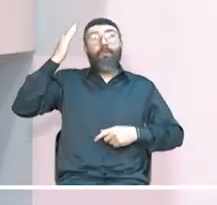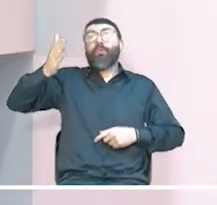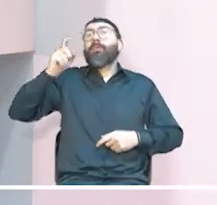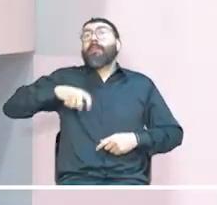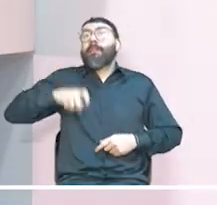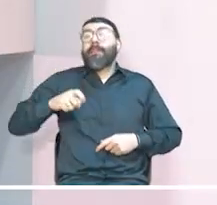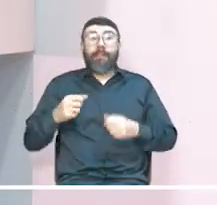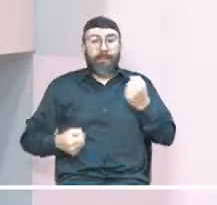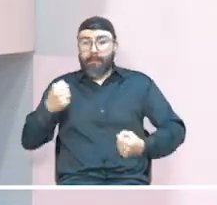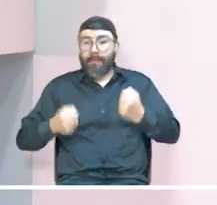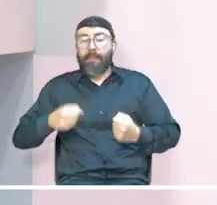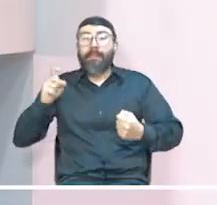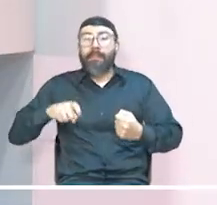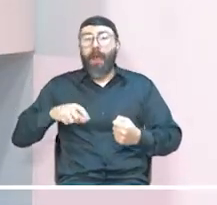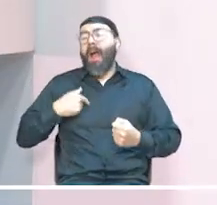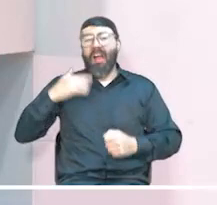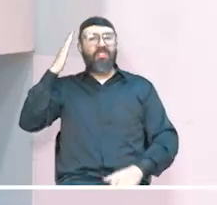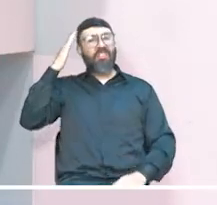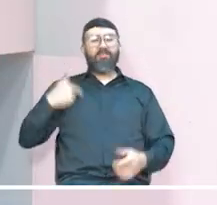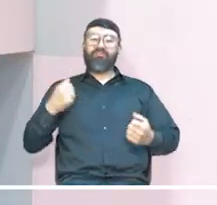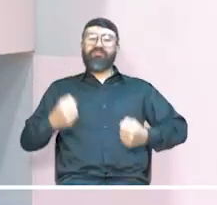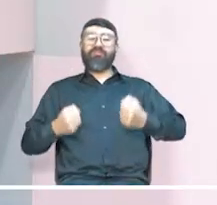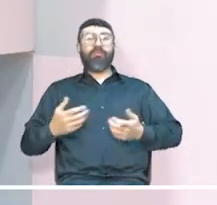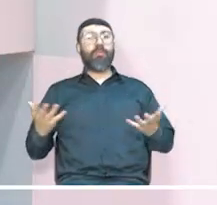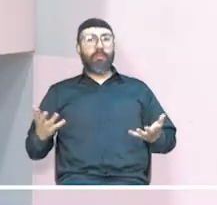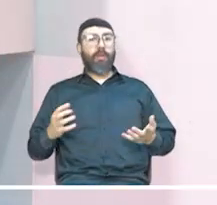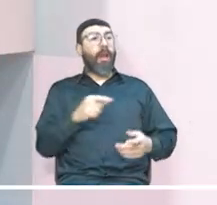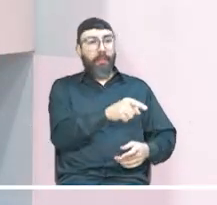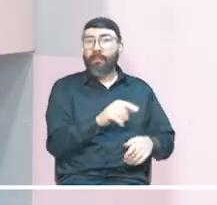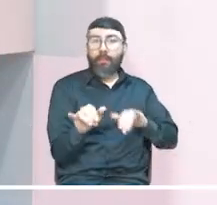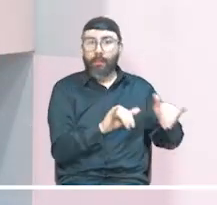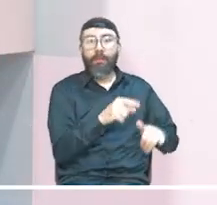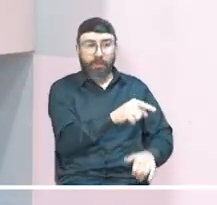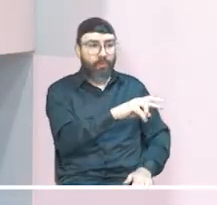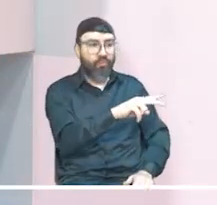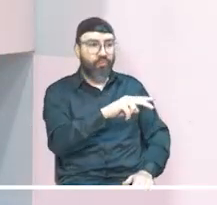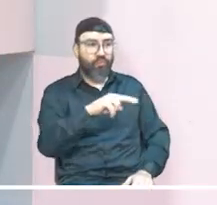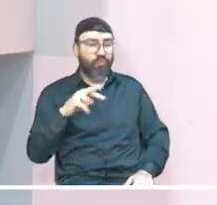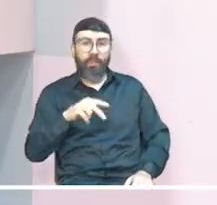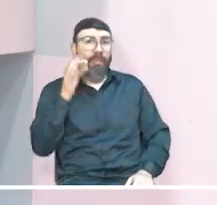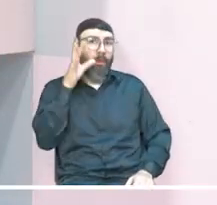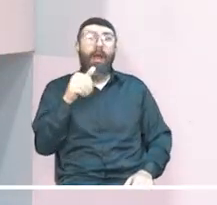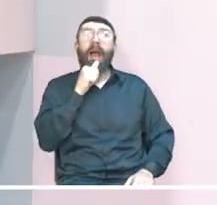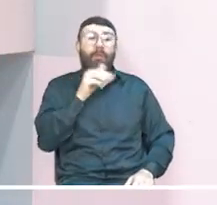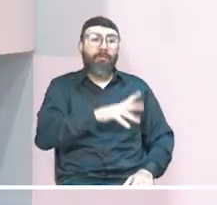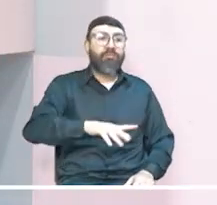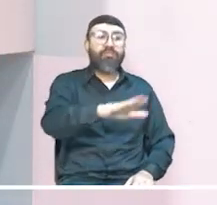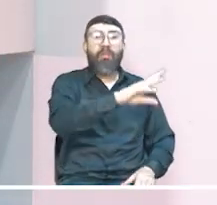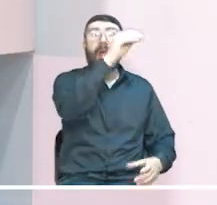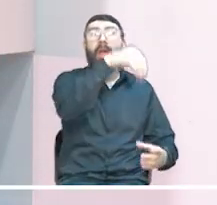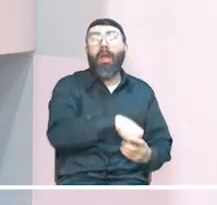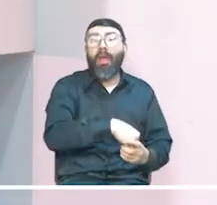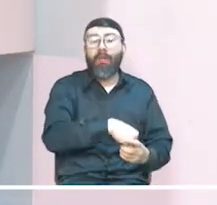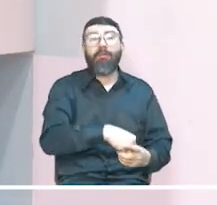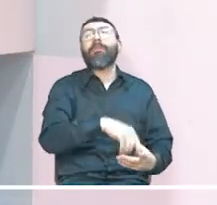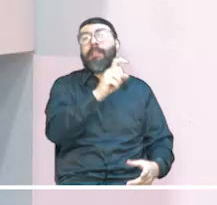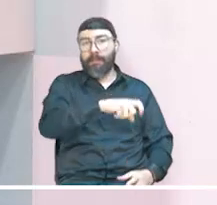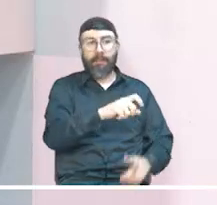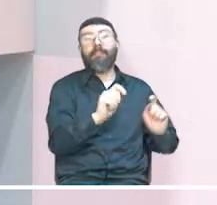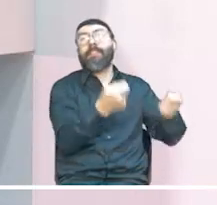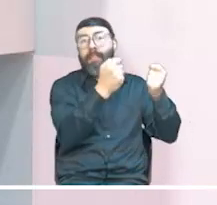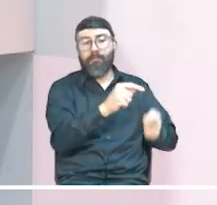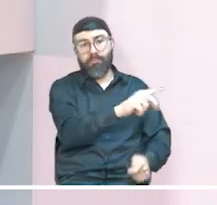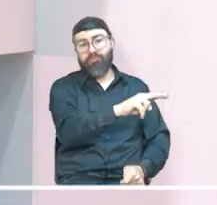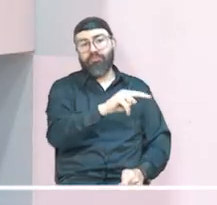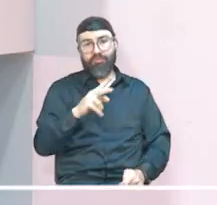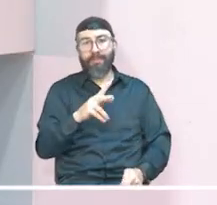esa exploración de la natación y ya luego hacerlo de forma competitiva, que va a ser muy bonito a través de esto. Está el patinaje también es un